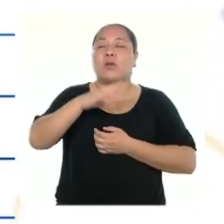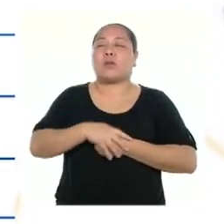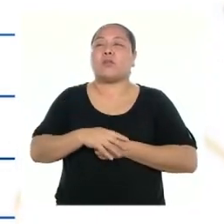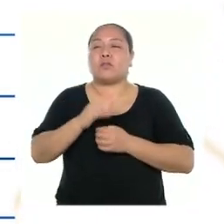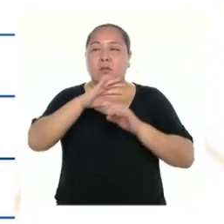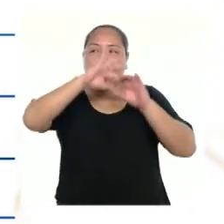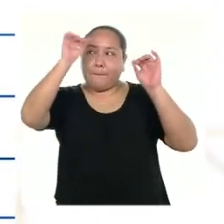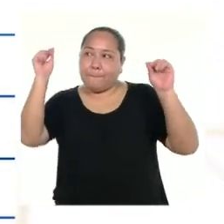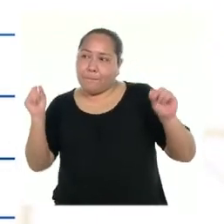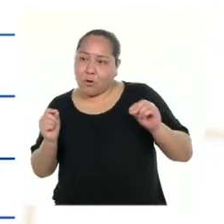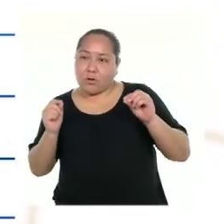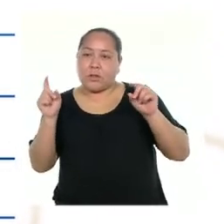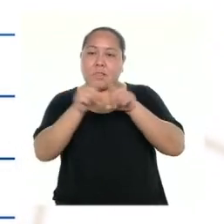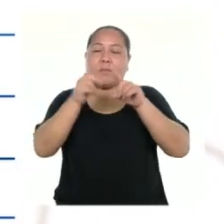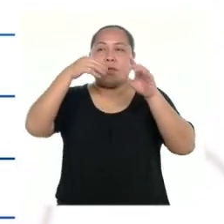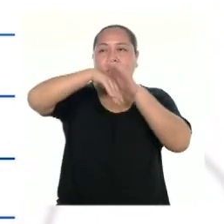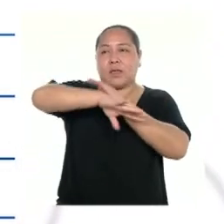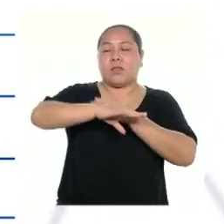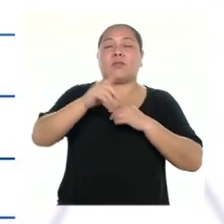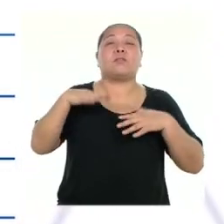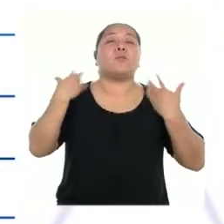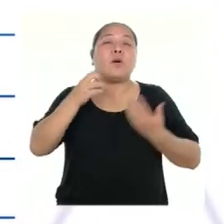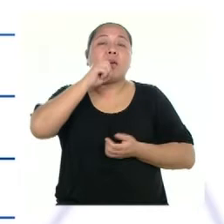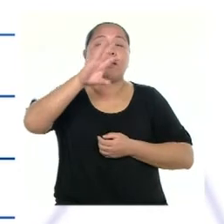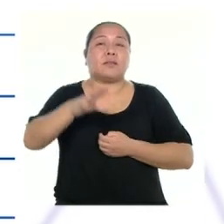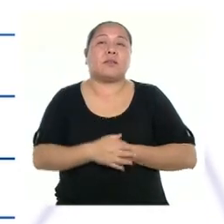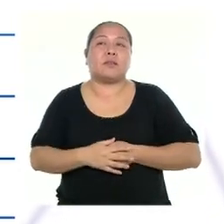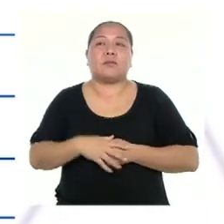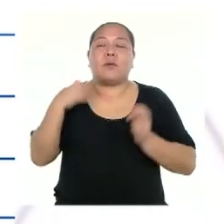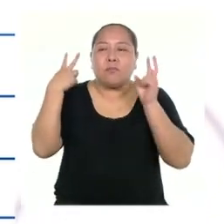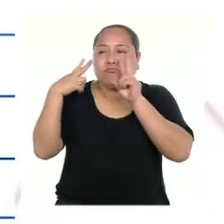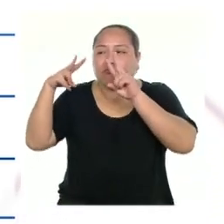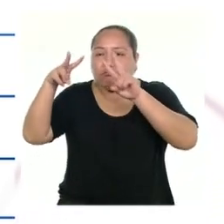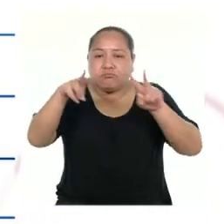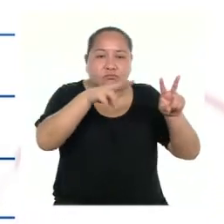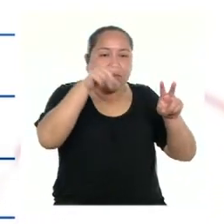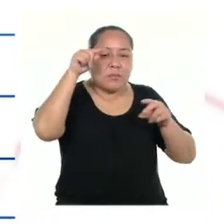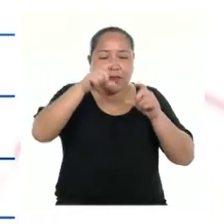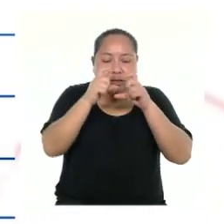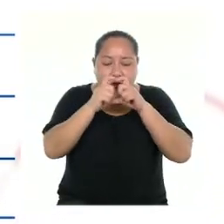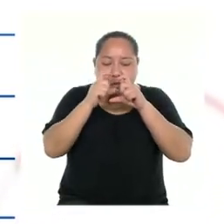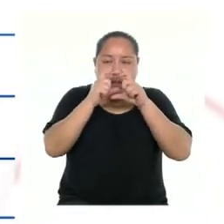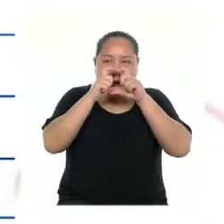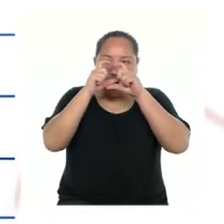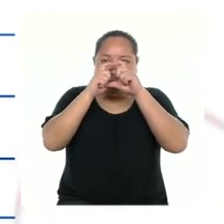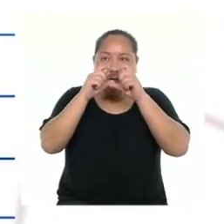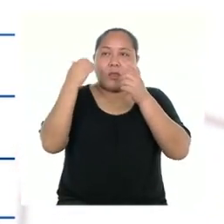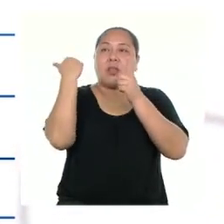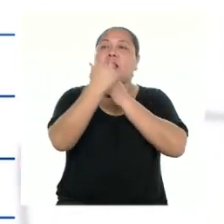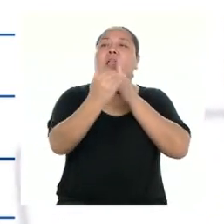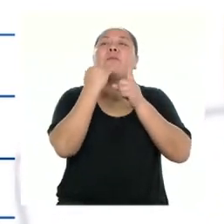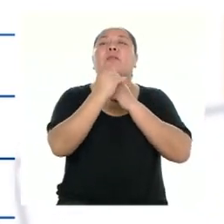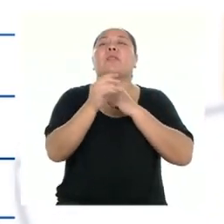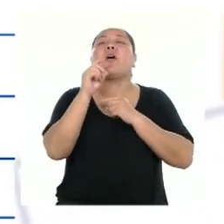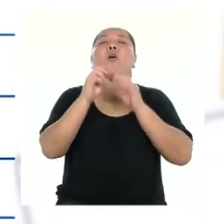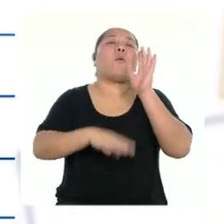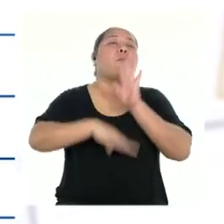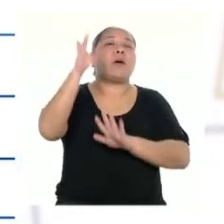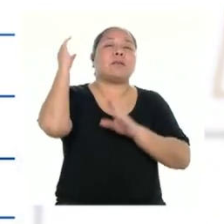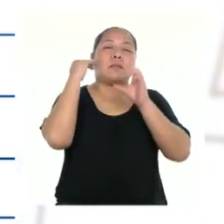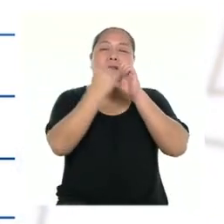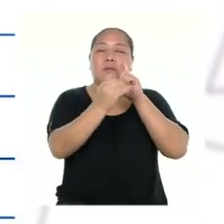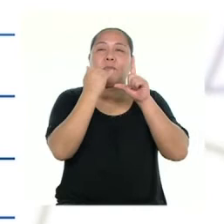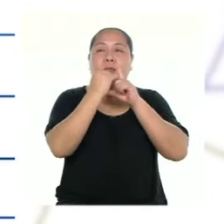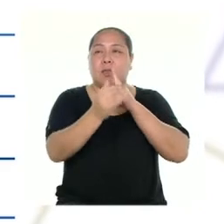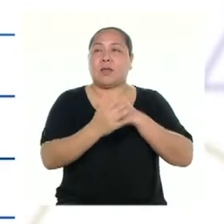del interior. Se puede decir, observemos este cuadradito, ¿tiene la mitad o más de la mitad?